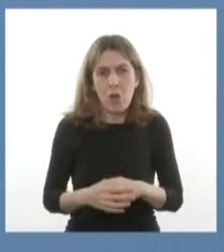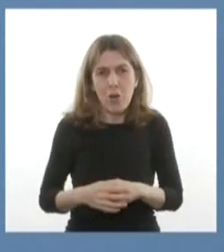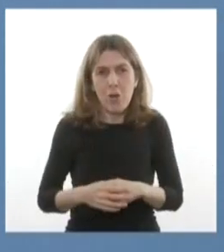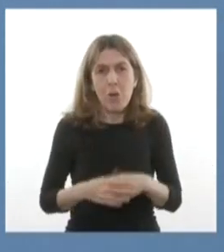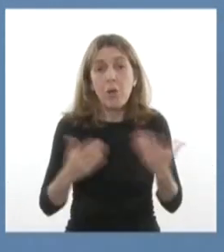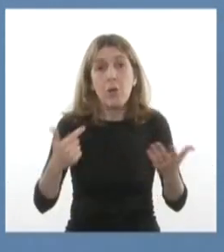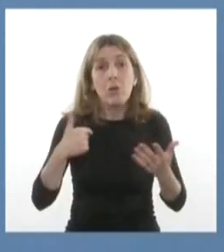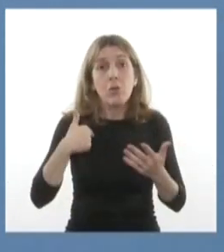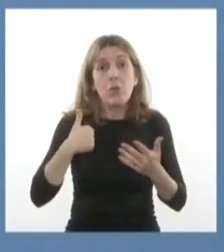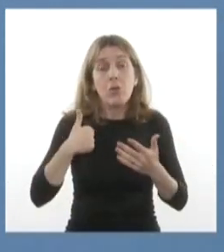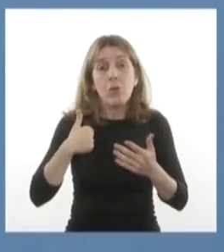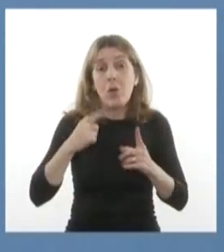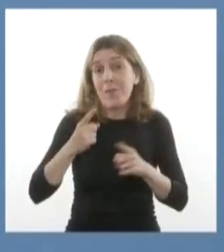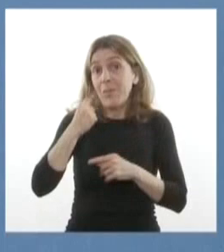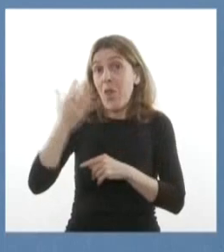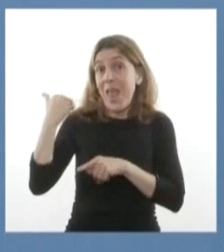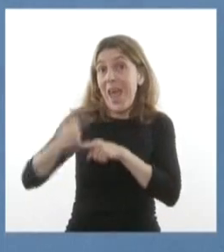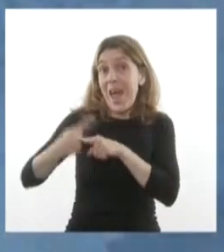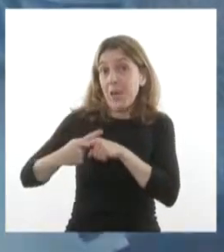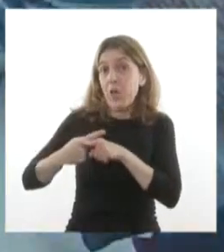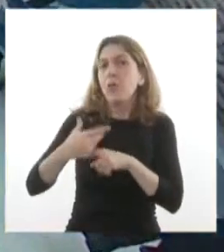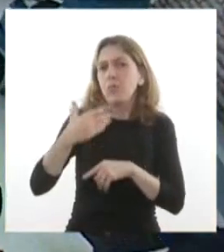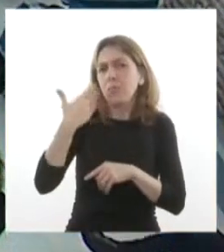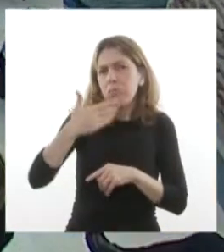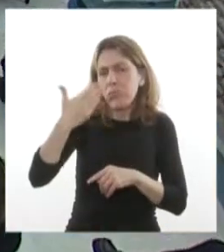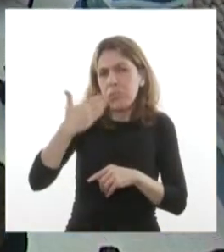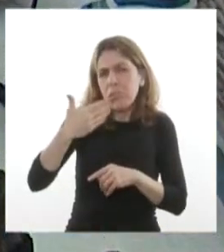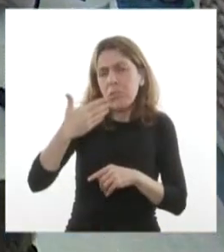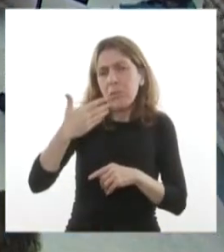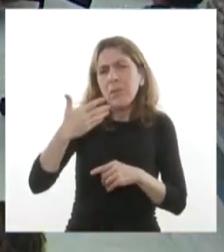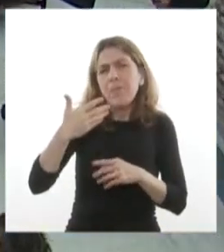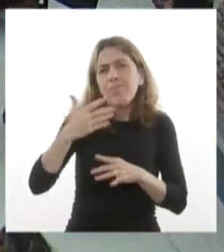Y planteé la necesidad de